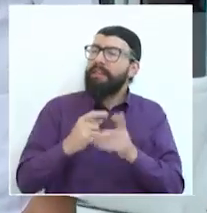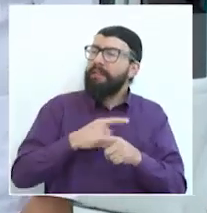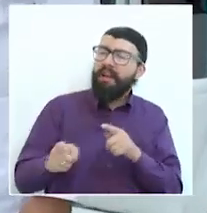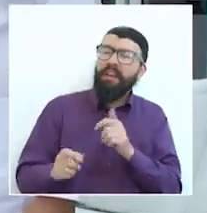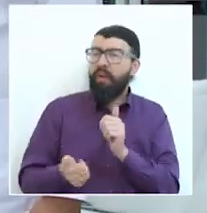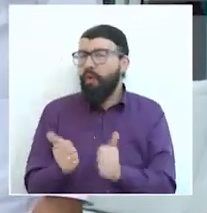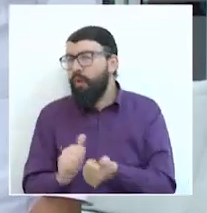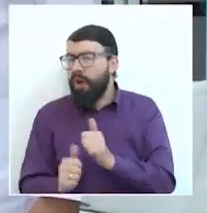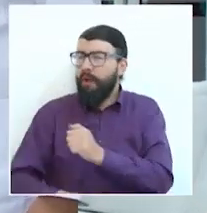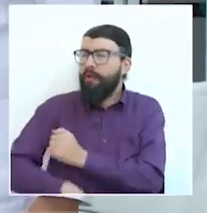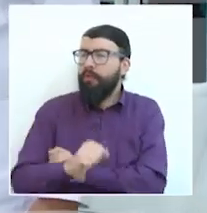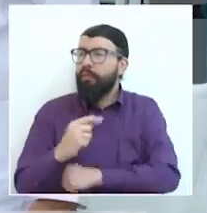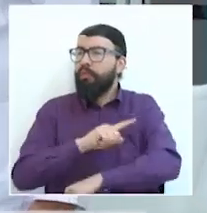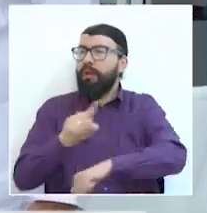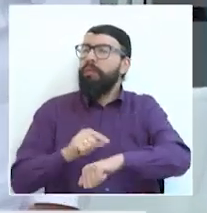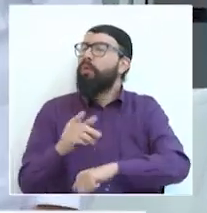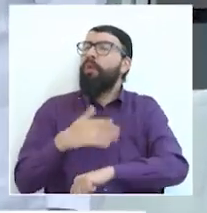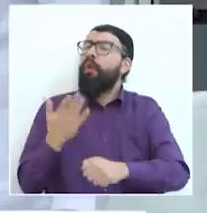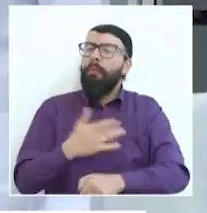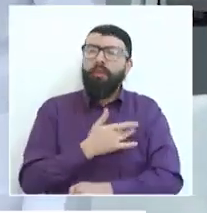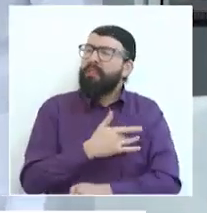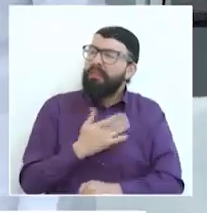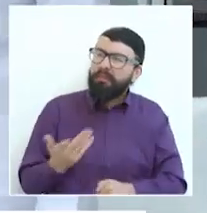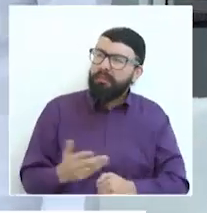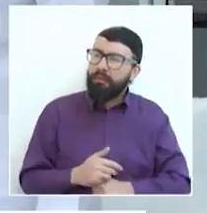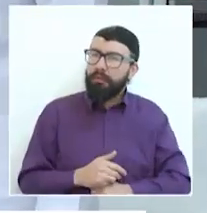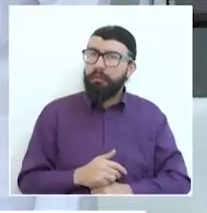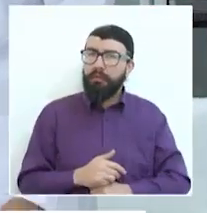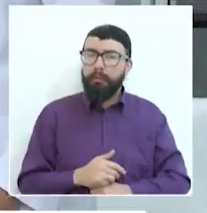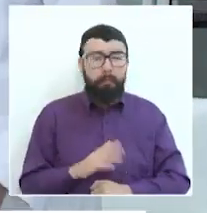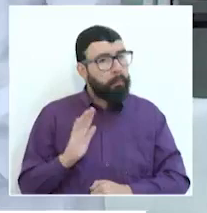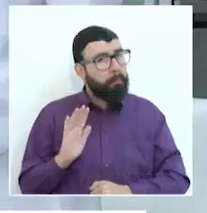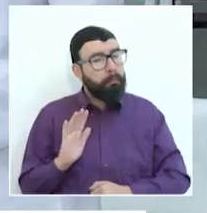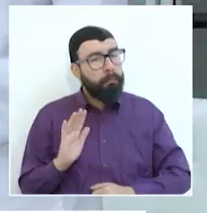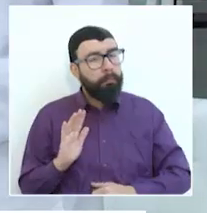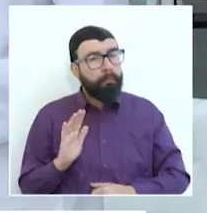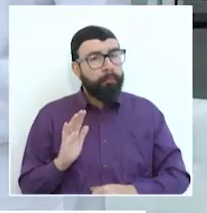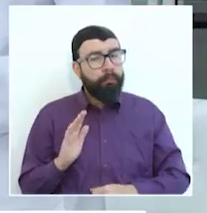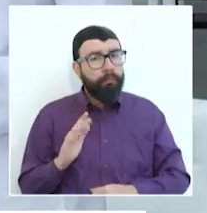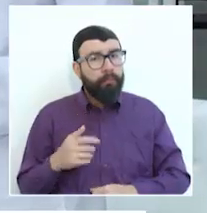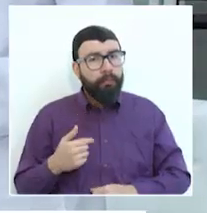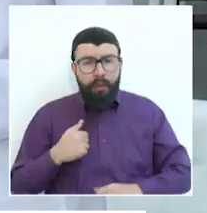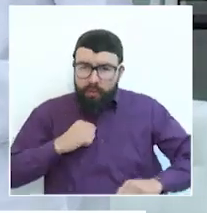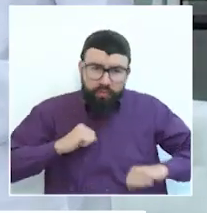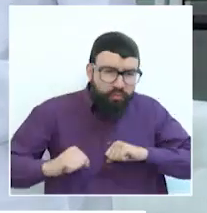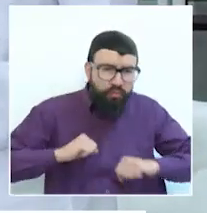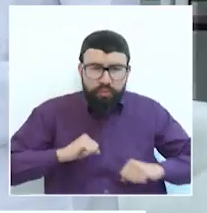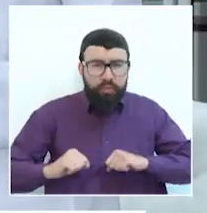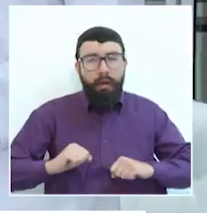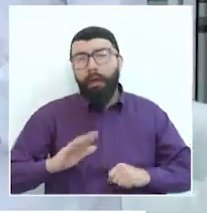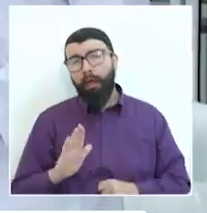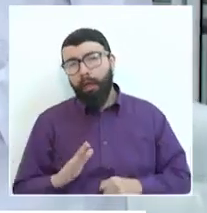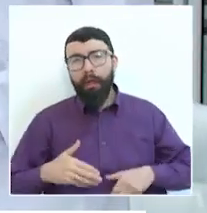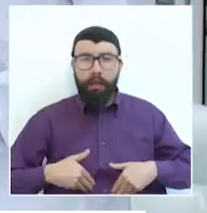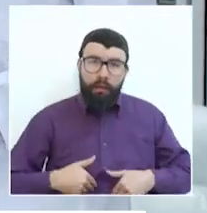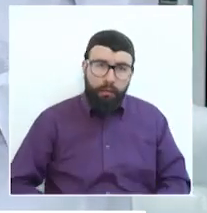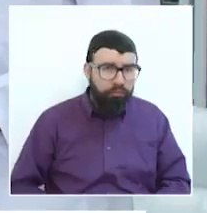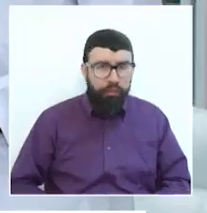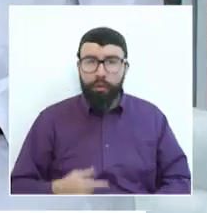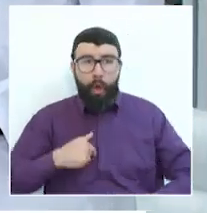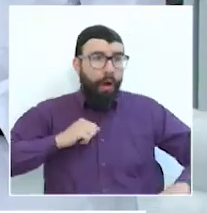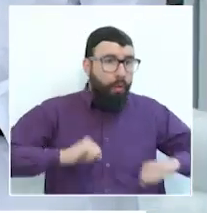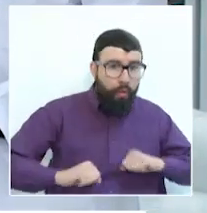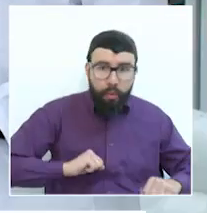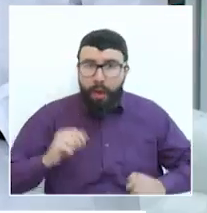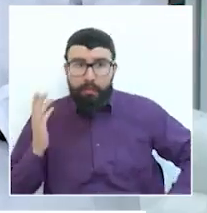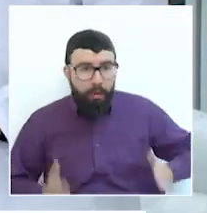juegan fútbol 1 hora? Doctor, no. Digamos que el nivel de resistencia es muy bajo. Corro, troto